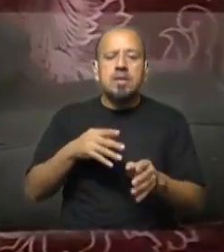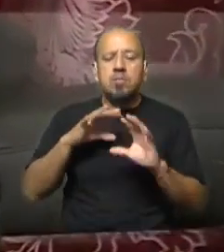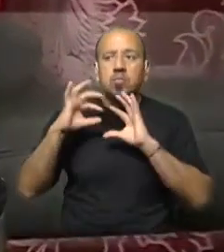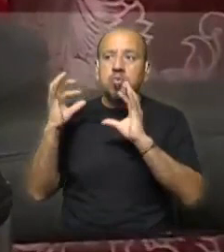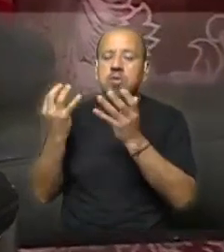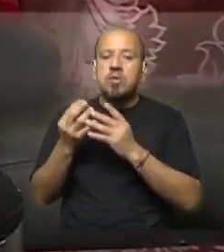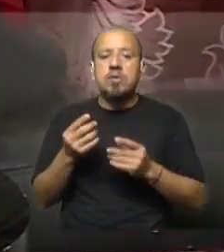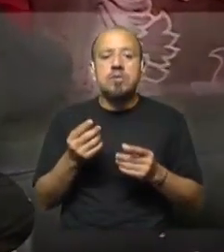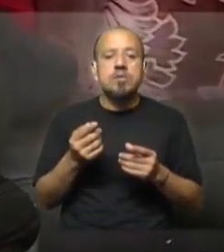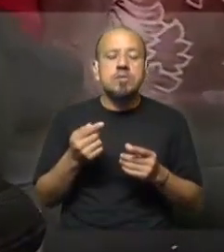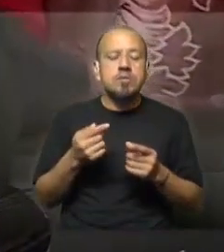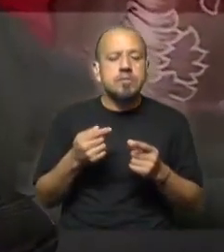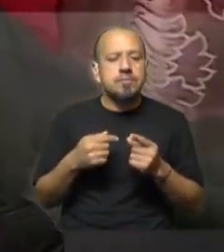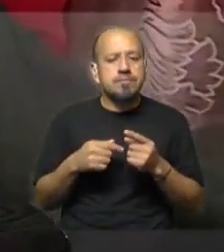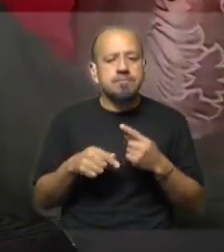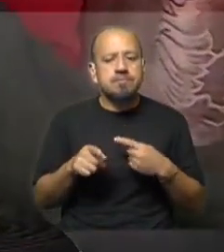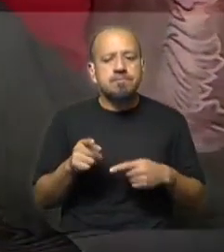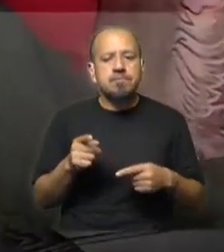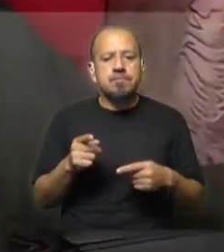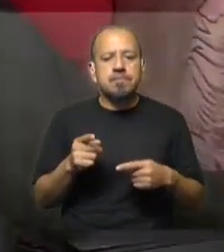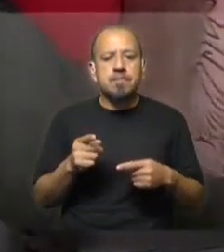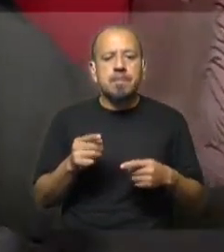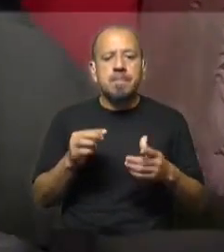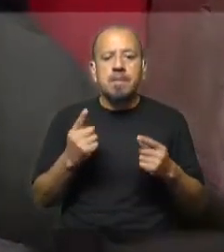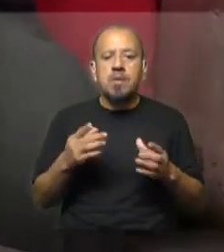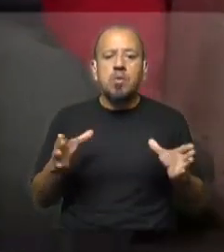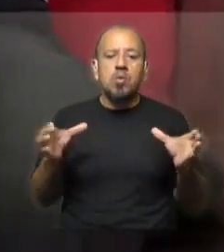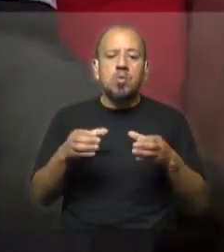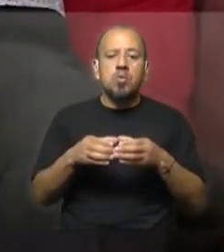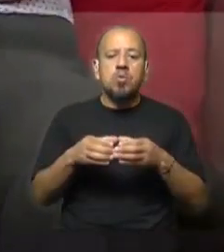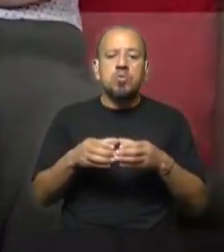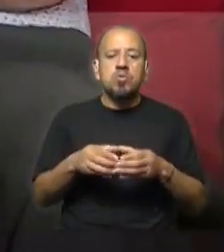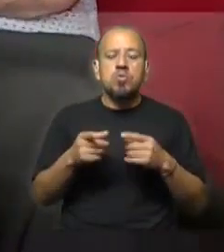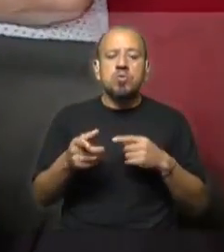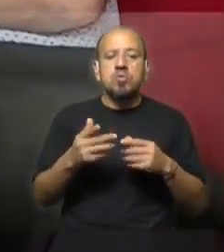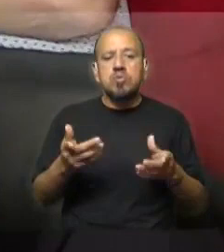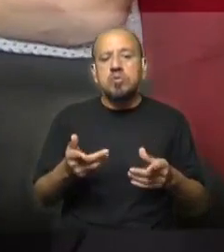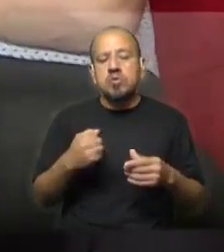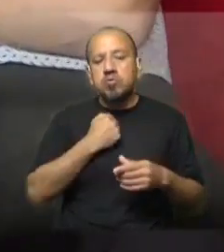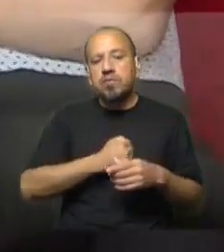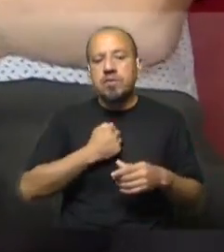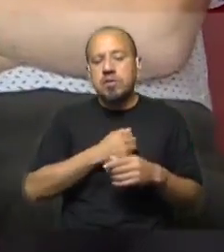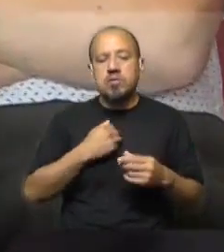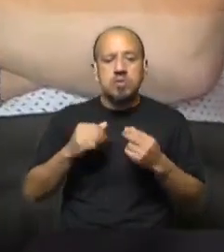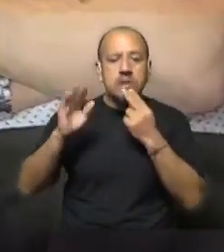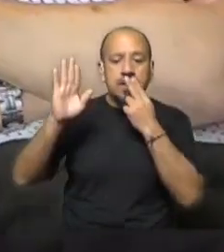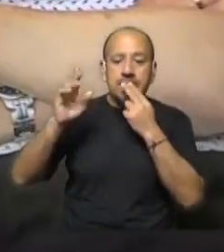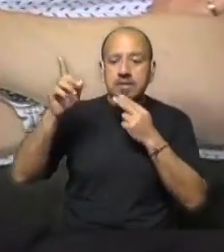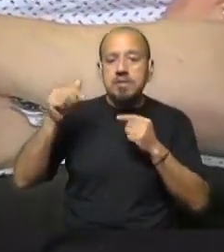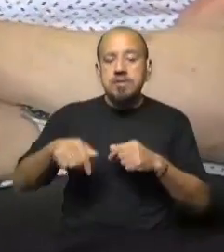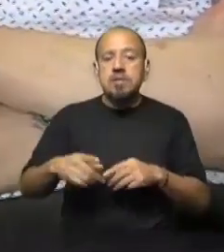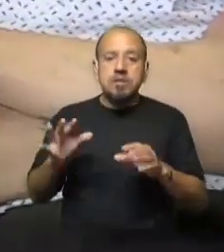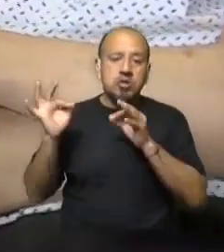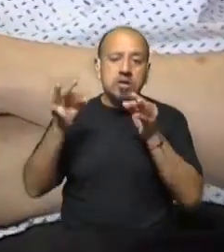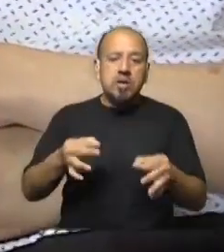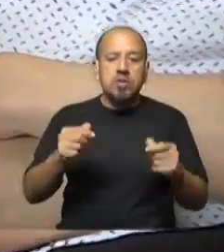y de un grupo muy heterogéneo de víctimas del nazismo que acabó llegando a Uruguay por